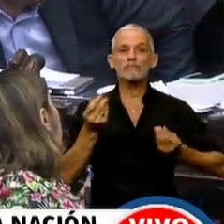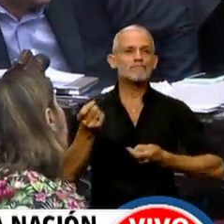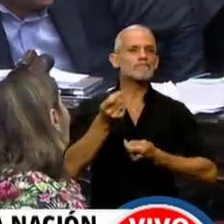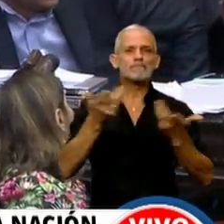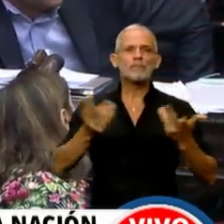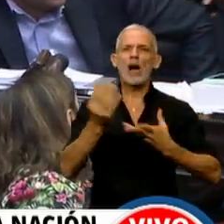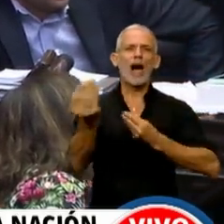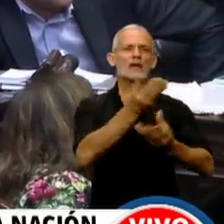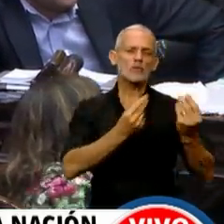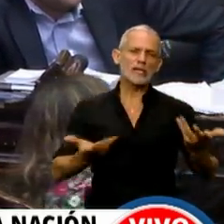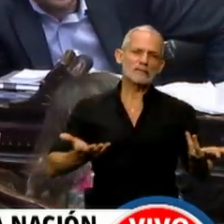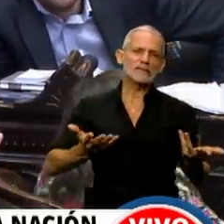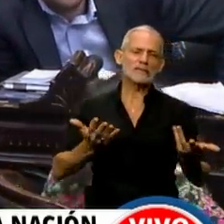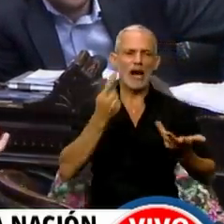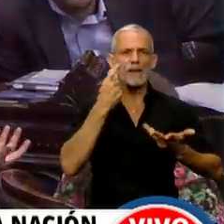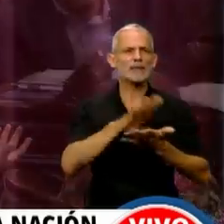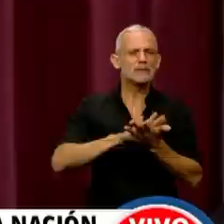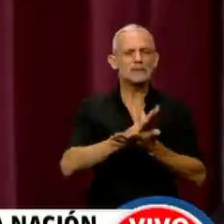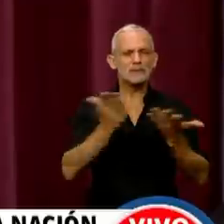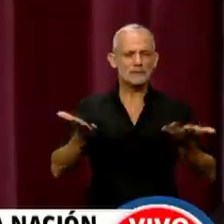ayudar a que